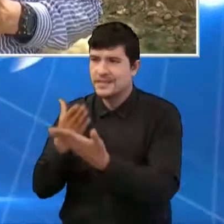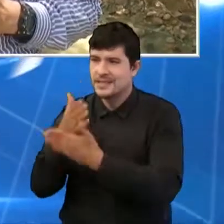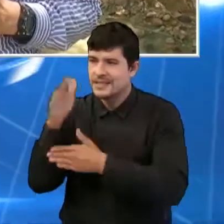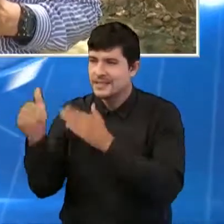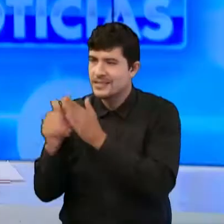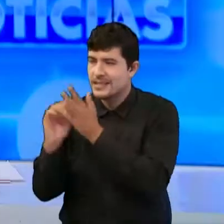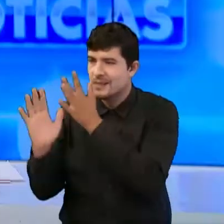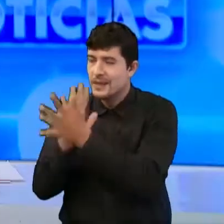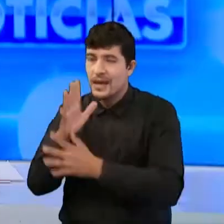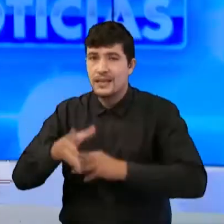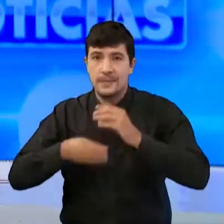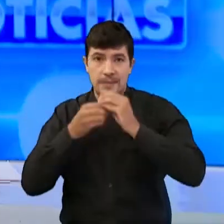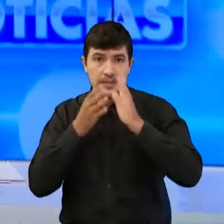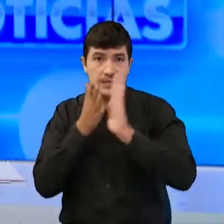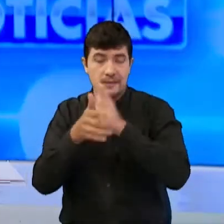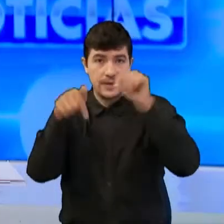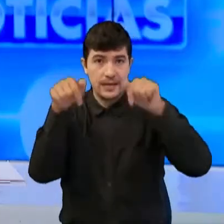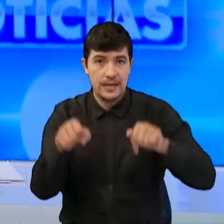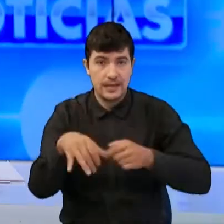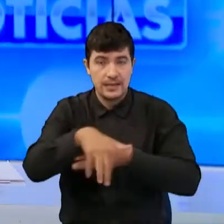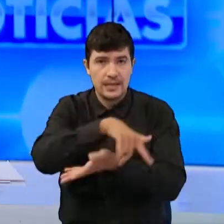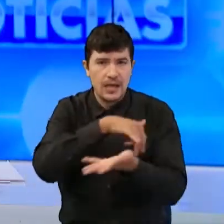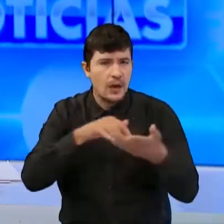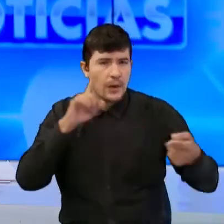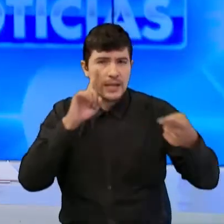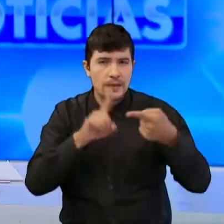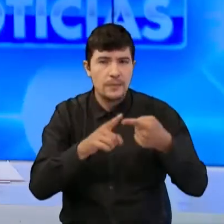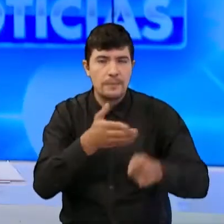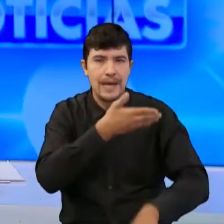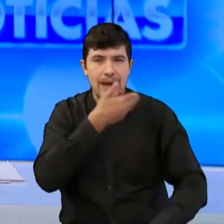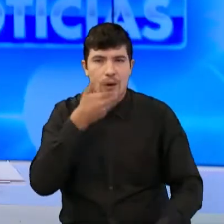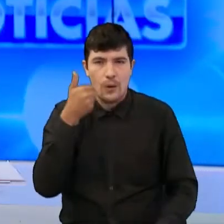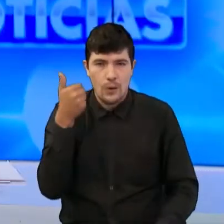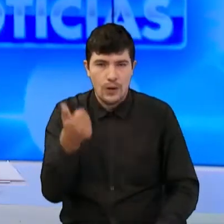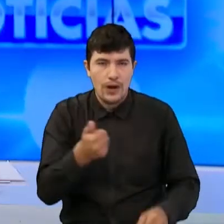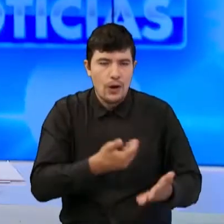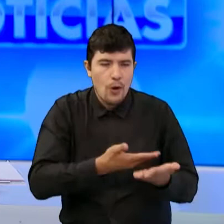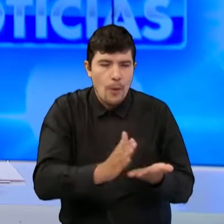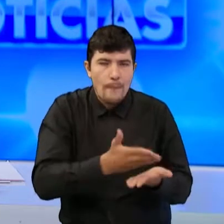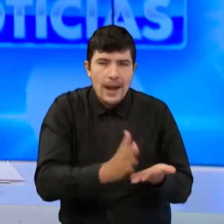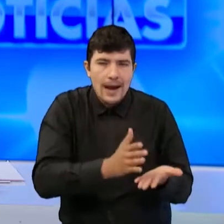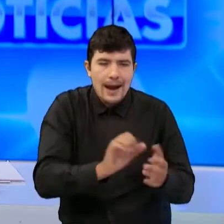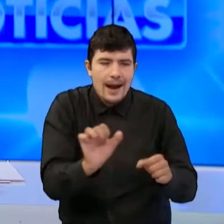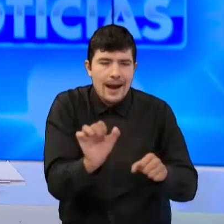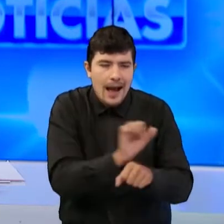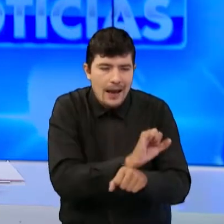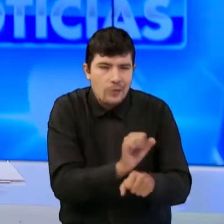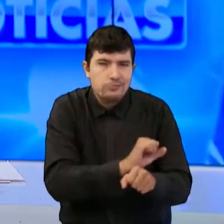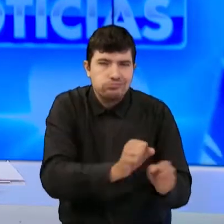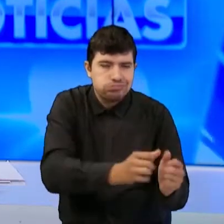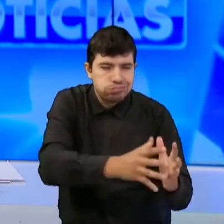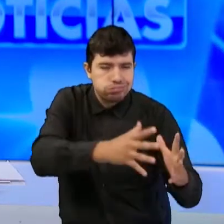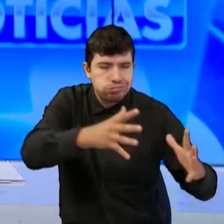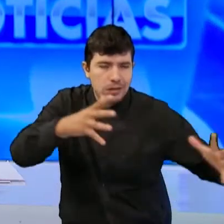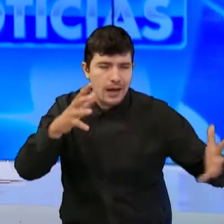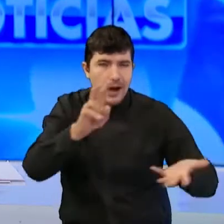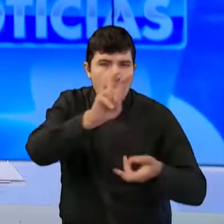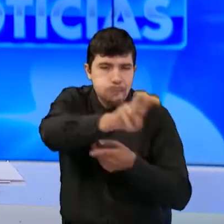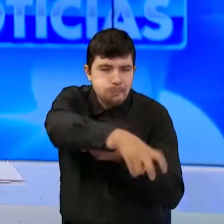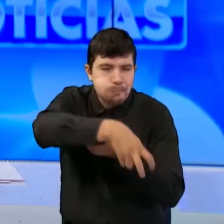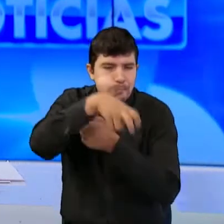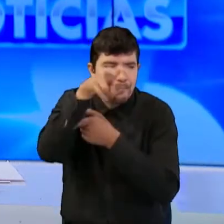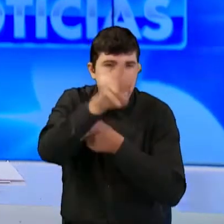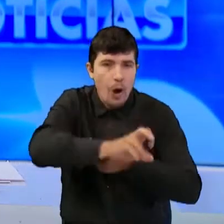seguimos con información de santander porque con el propósito de mejorar el banco de maquinaria pesada para el arreglo de vías urbanas y rurales la administración